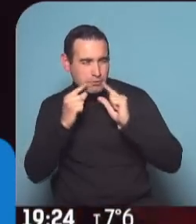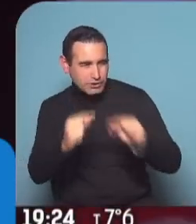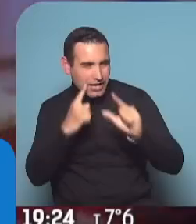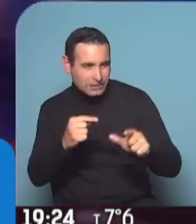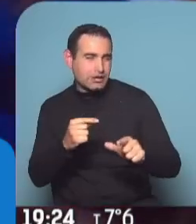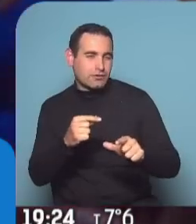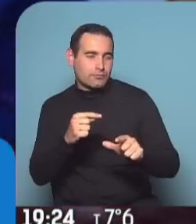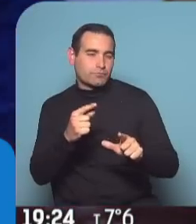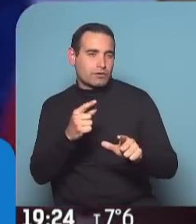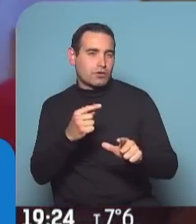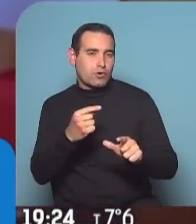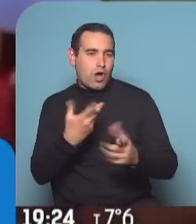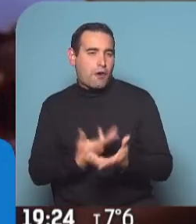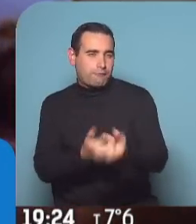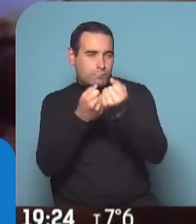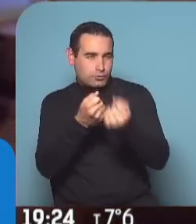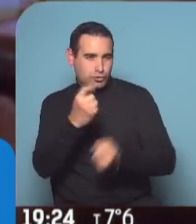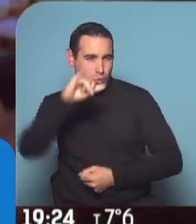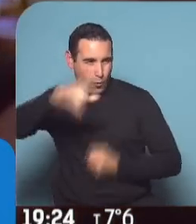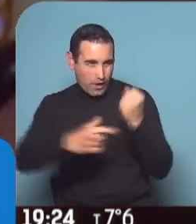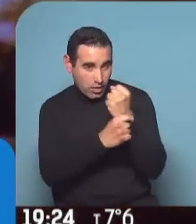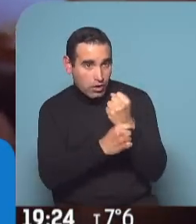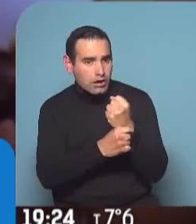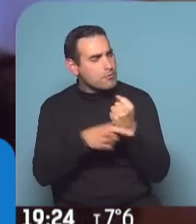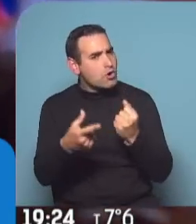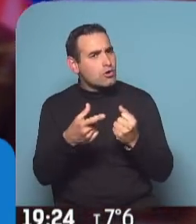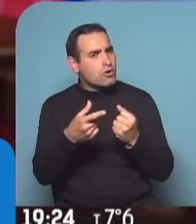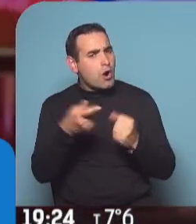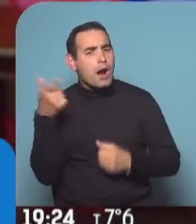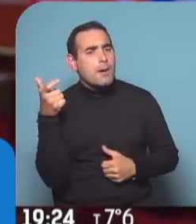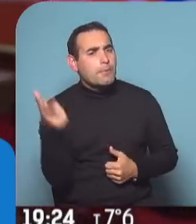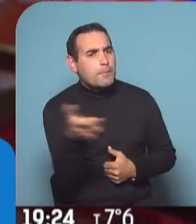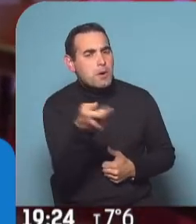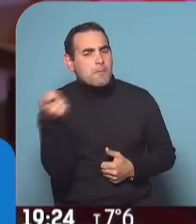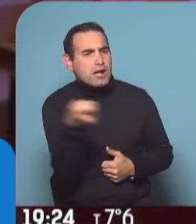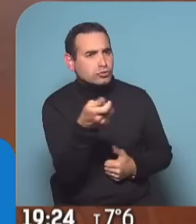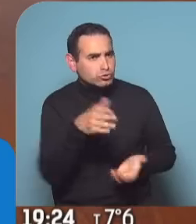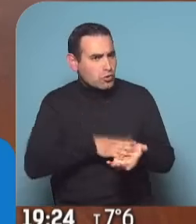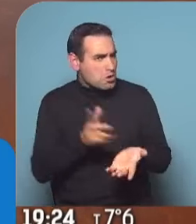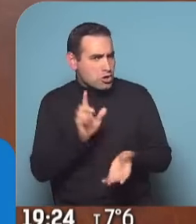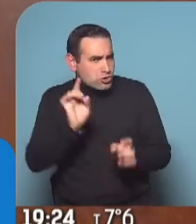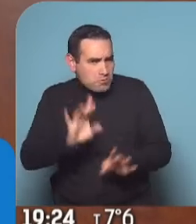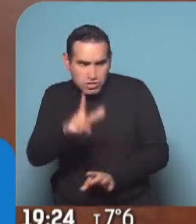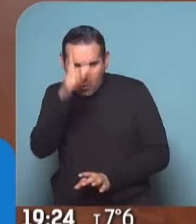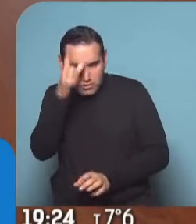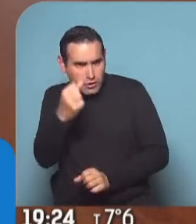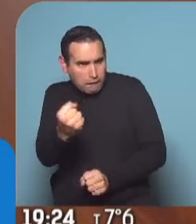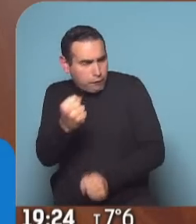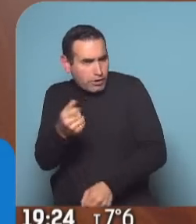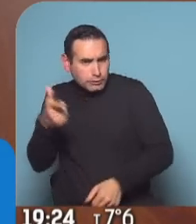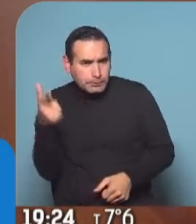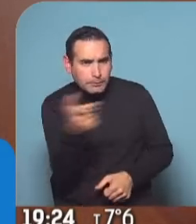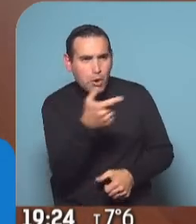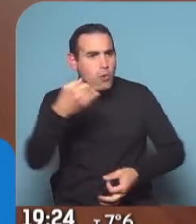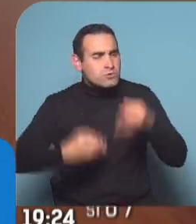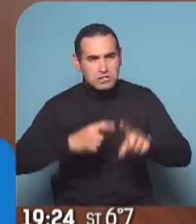de Guaidó, pero muchos de estos casos tienen que ver con una política de seguridad de mano dura, en un país donde no hay justicia, no hay